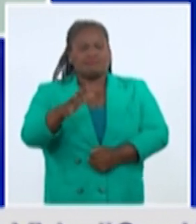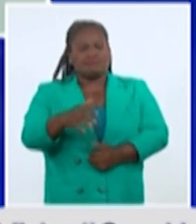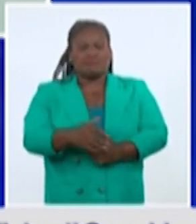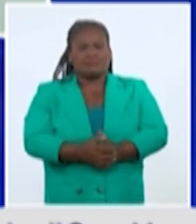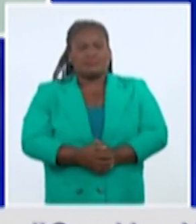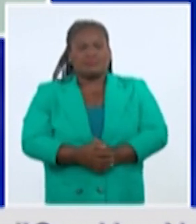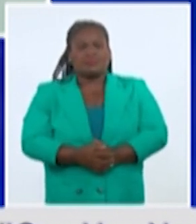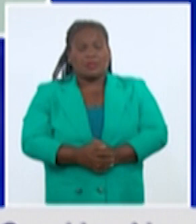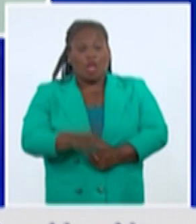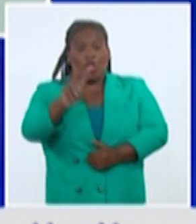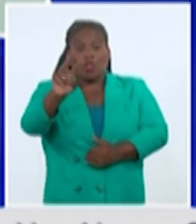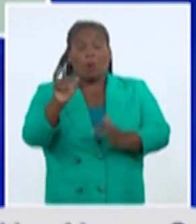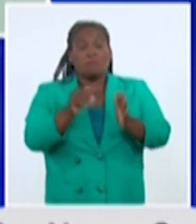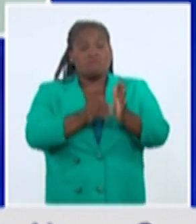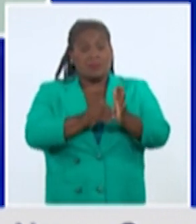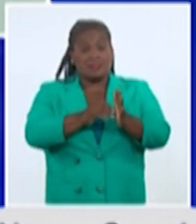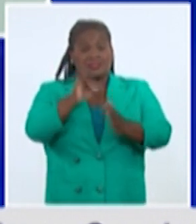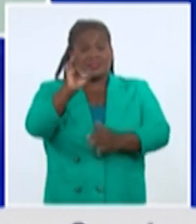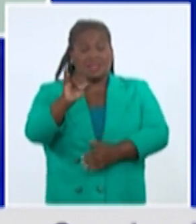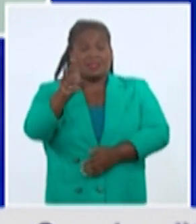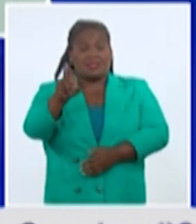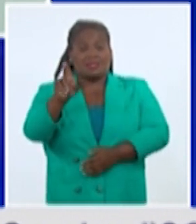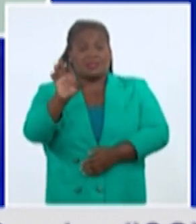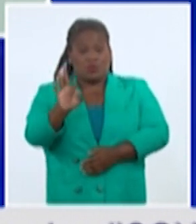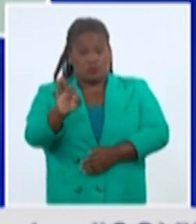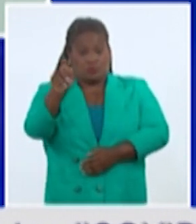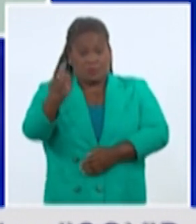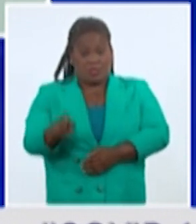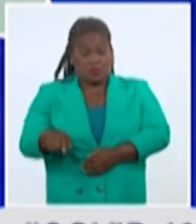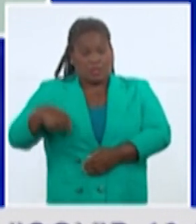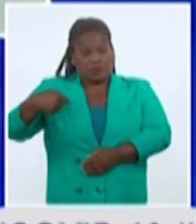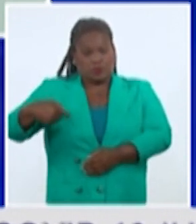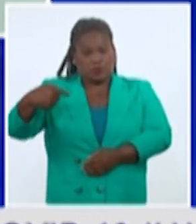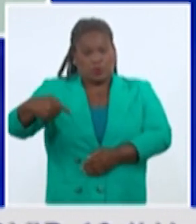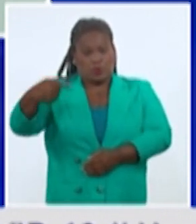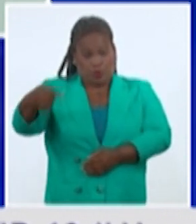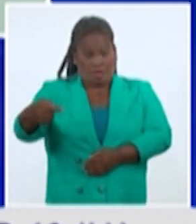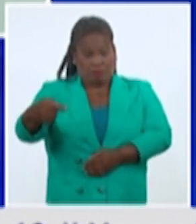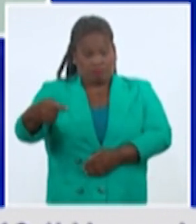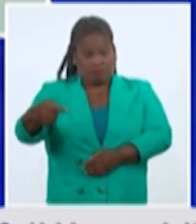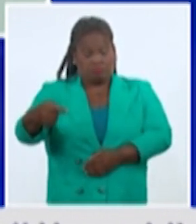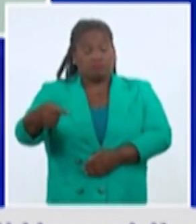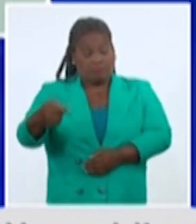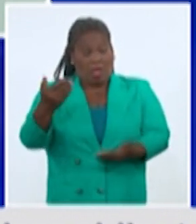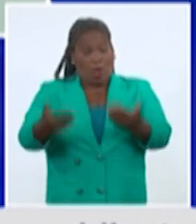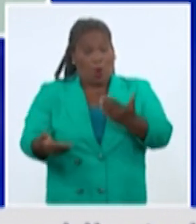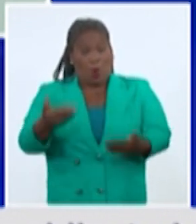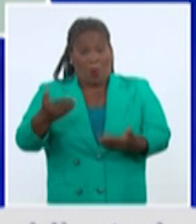de 2.618 diarios, pero que es muy inferior a los